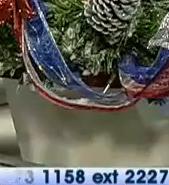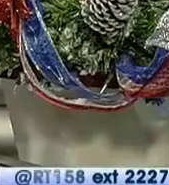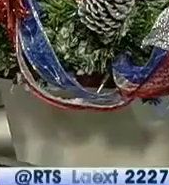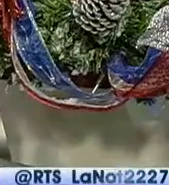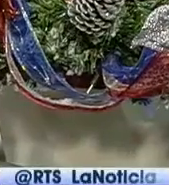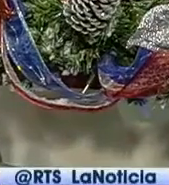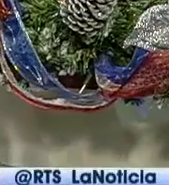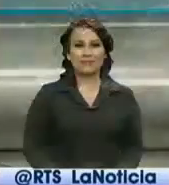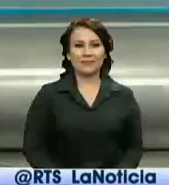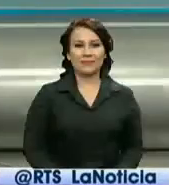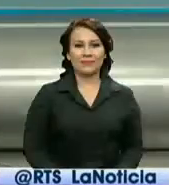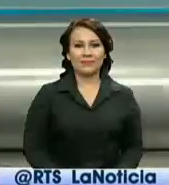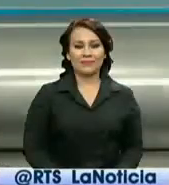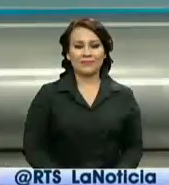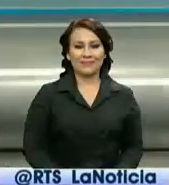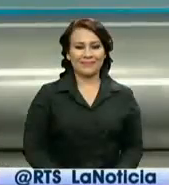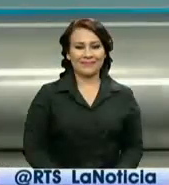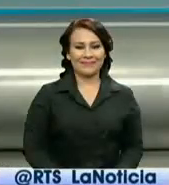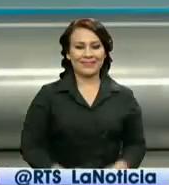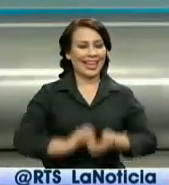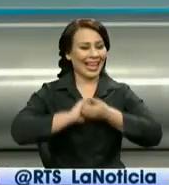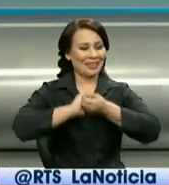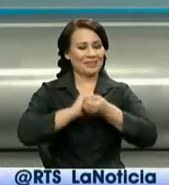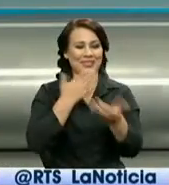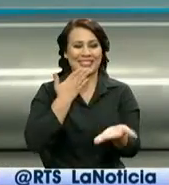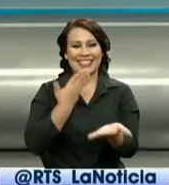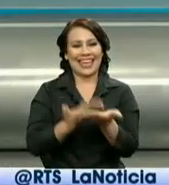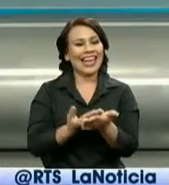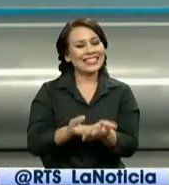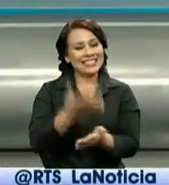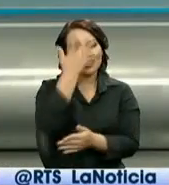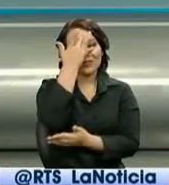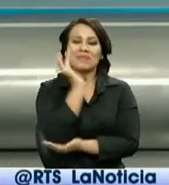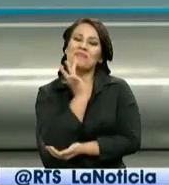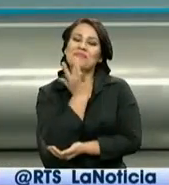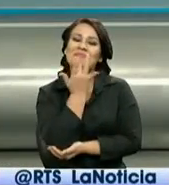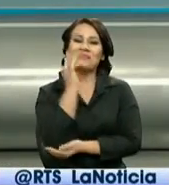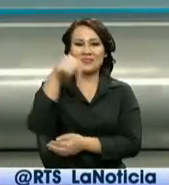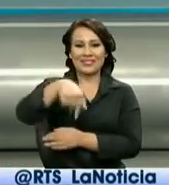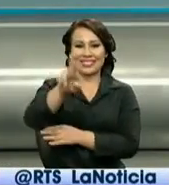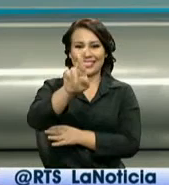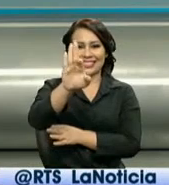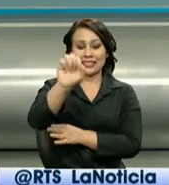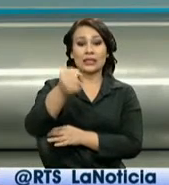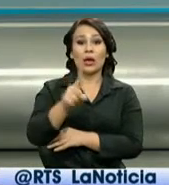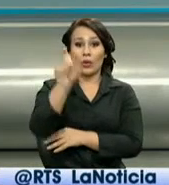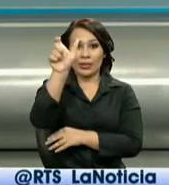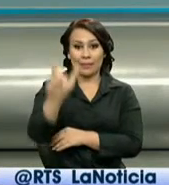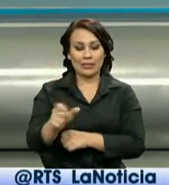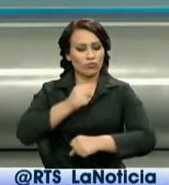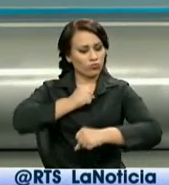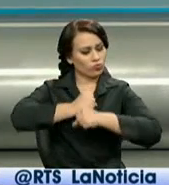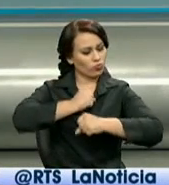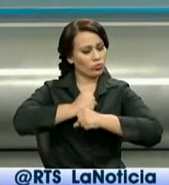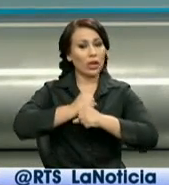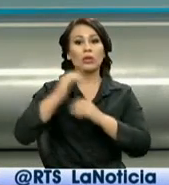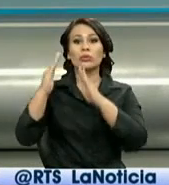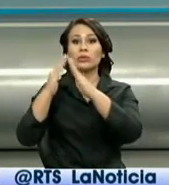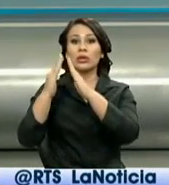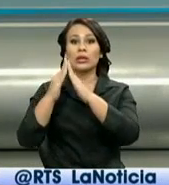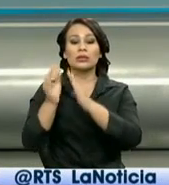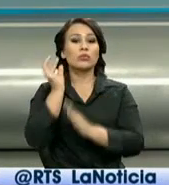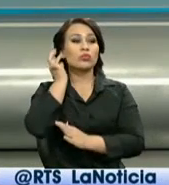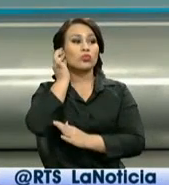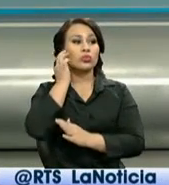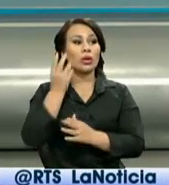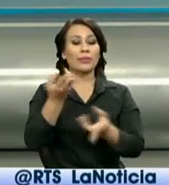la mañana y en la noche a nivel. Amigos, gracias por preferirnos. En Guayaquil, una microempresaria trabaja desde su casa, hace pedidos